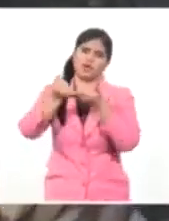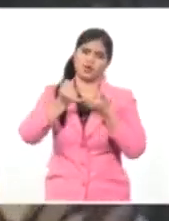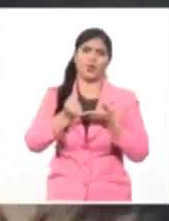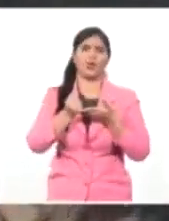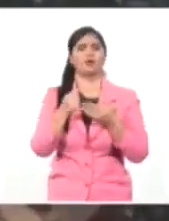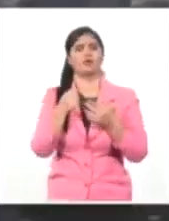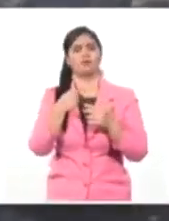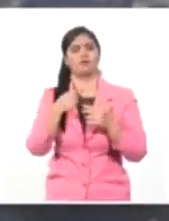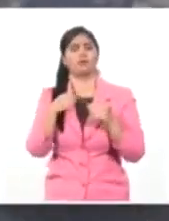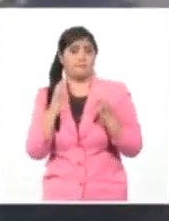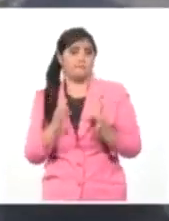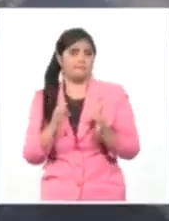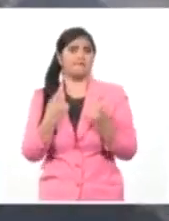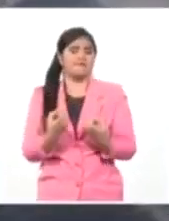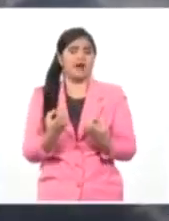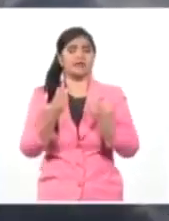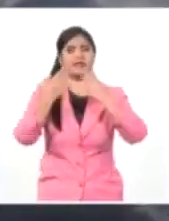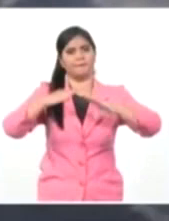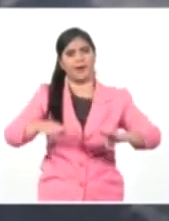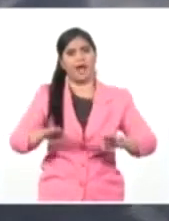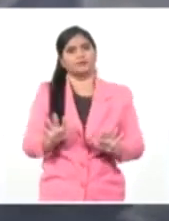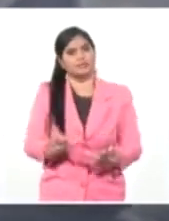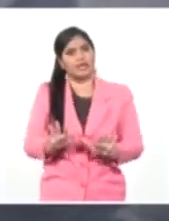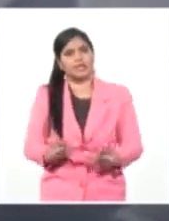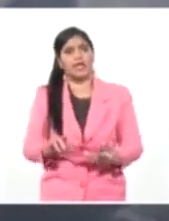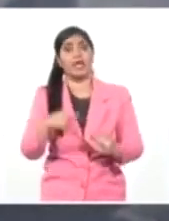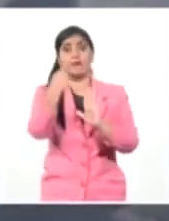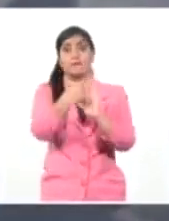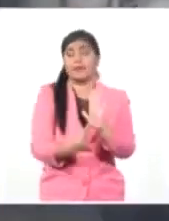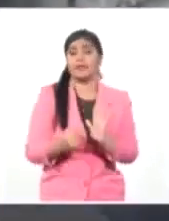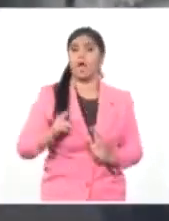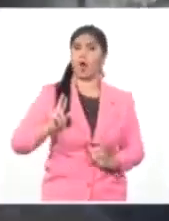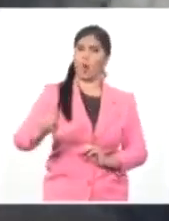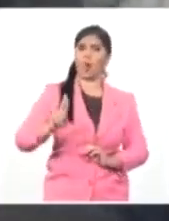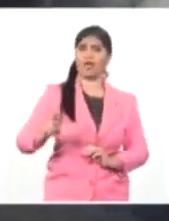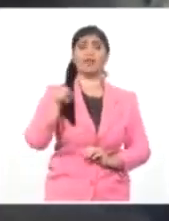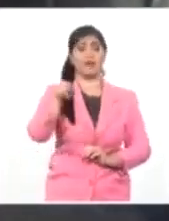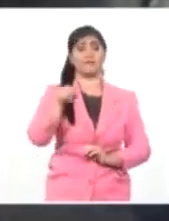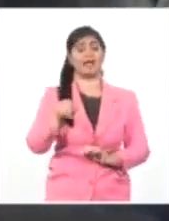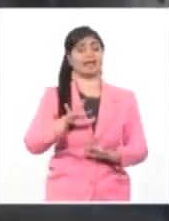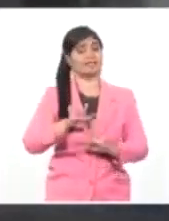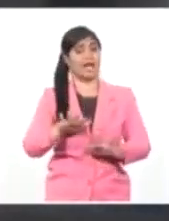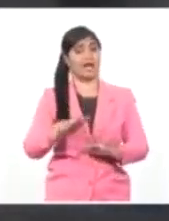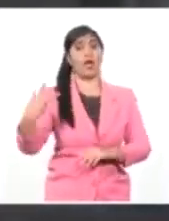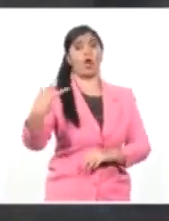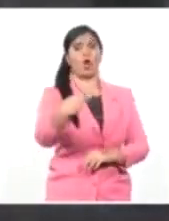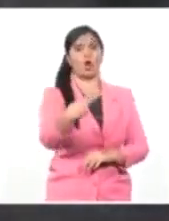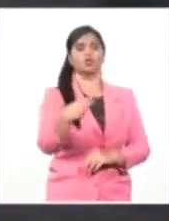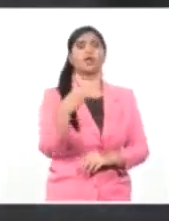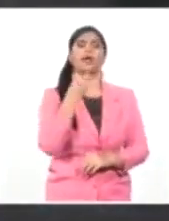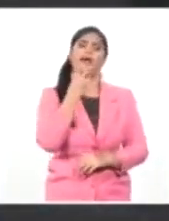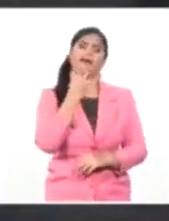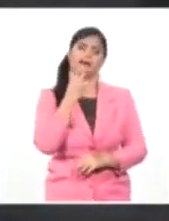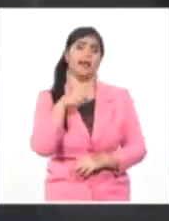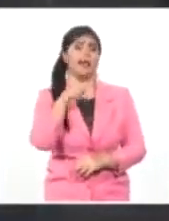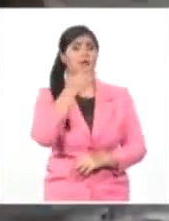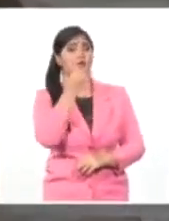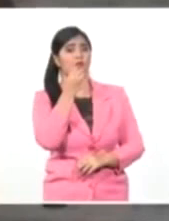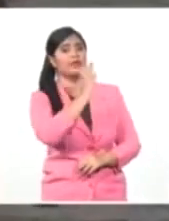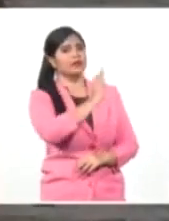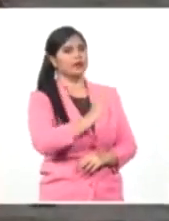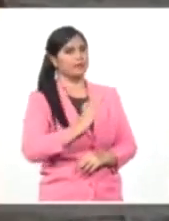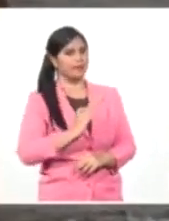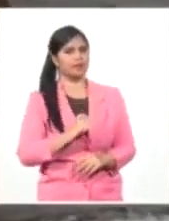que condenen estos crímenes y tomen medidas inmediatas para garantizar que no se repitan, además de levantar